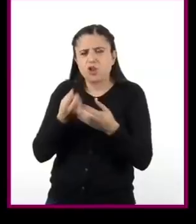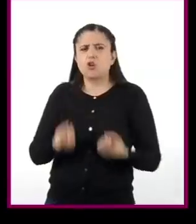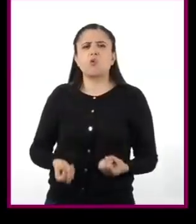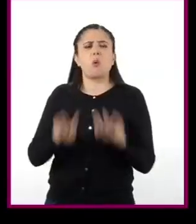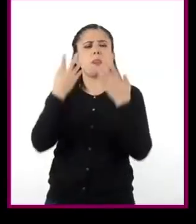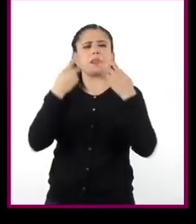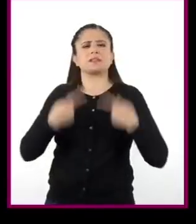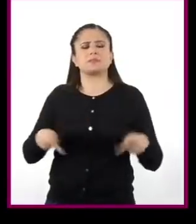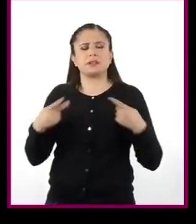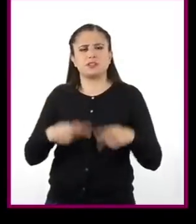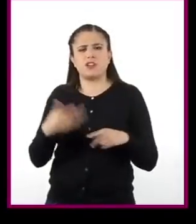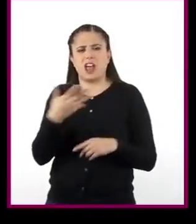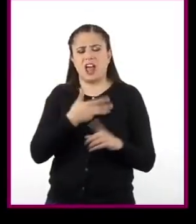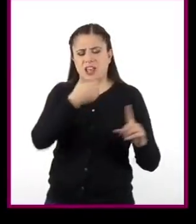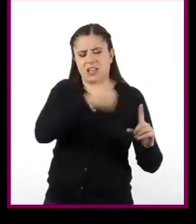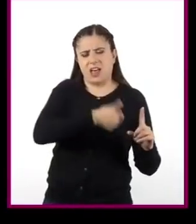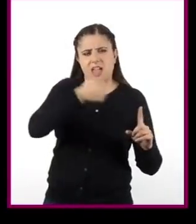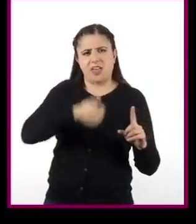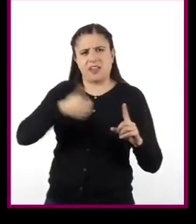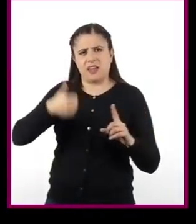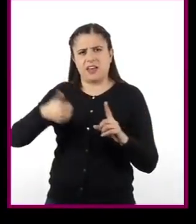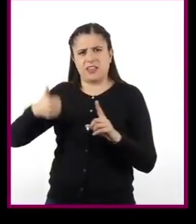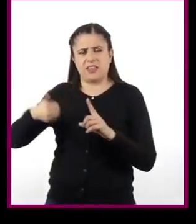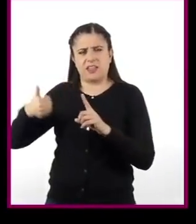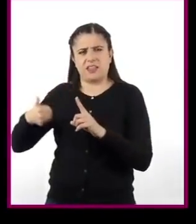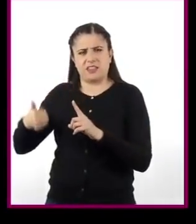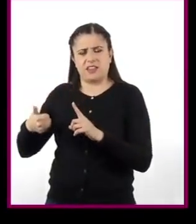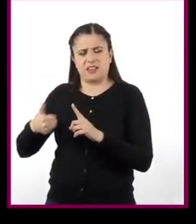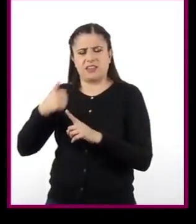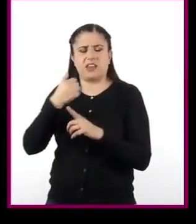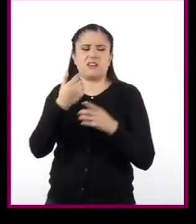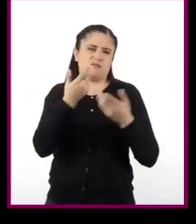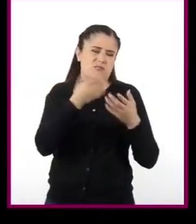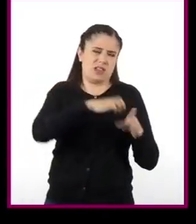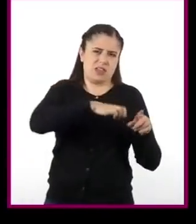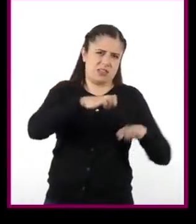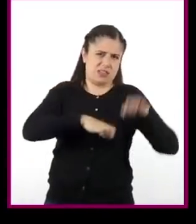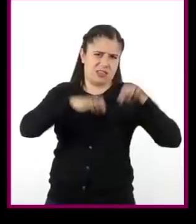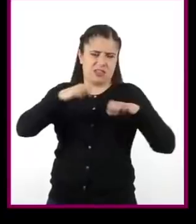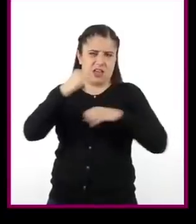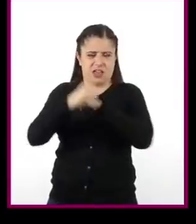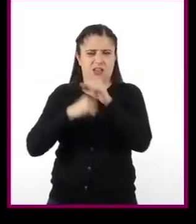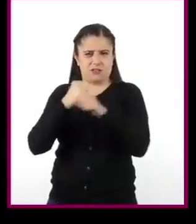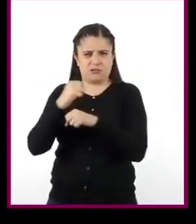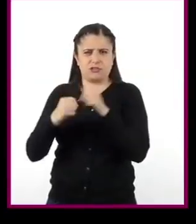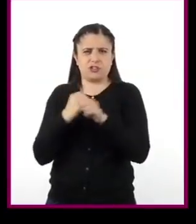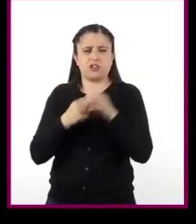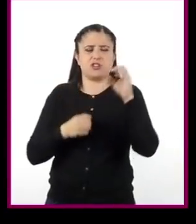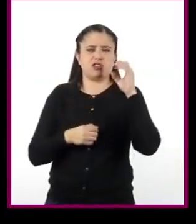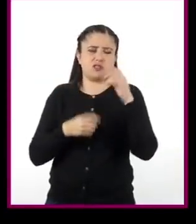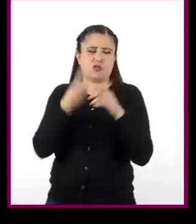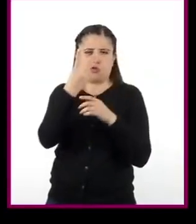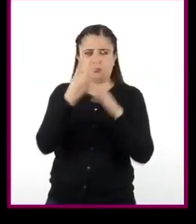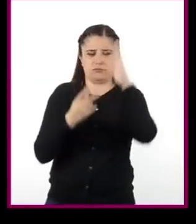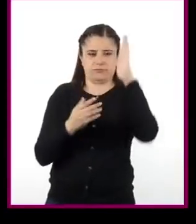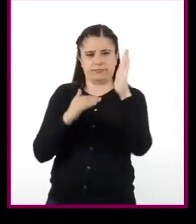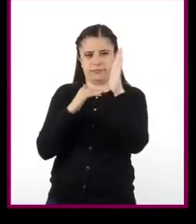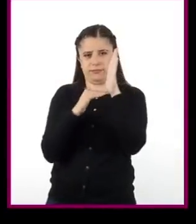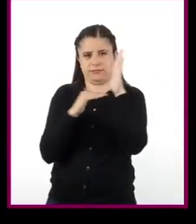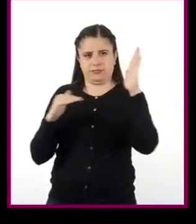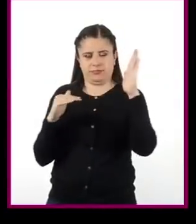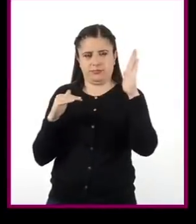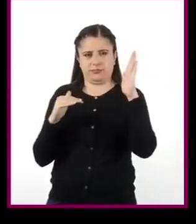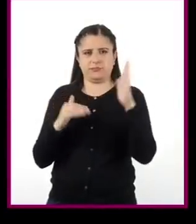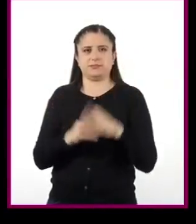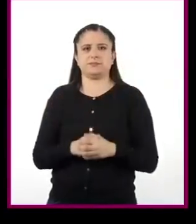cuántas personas hay en cada categoría o en cada cubeta, muy bien. Entonces, vamos a poner, digamos, dos ejes. Aquí